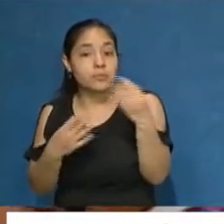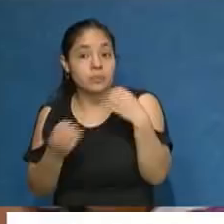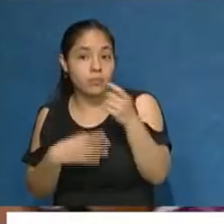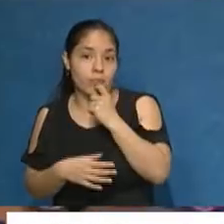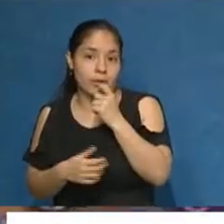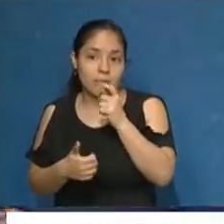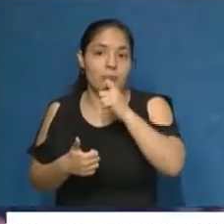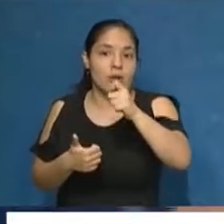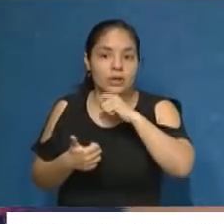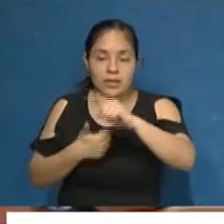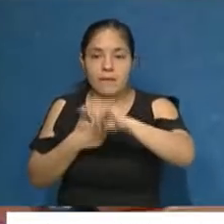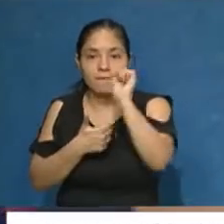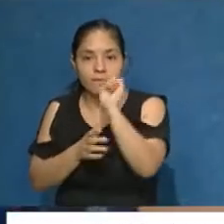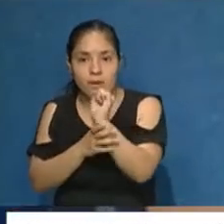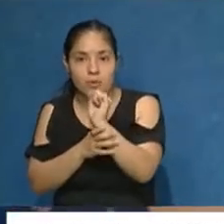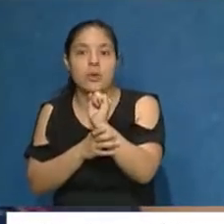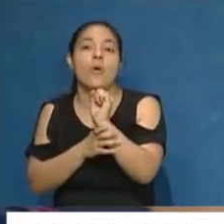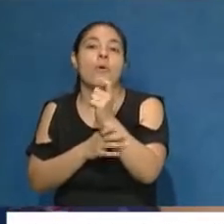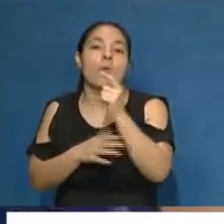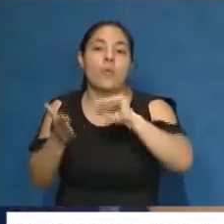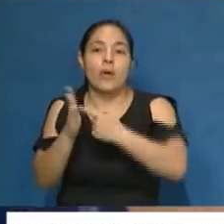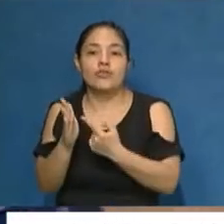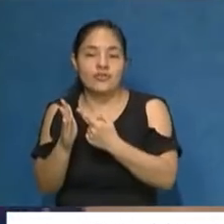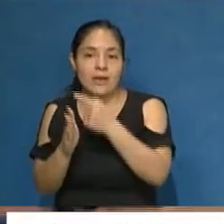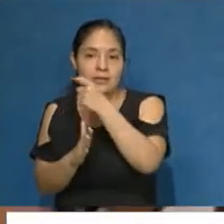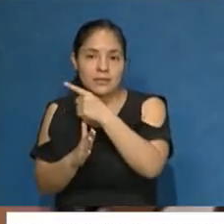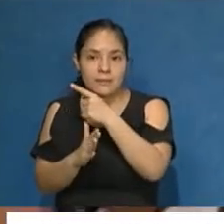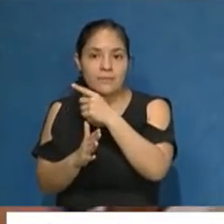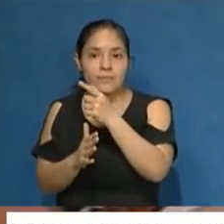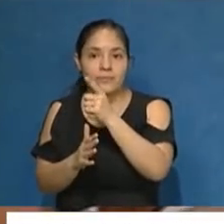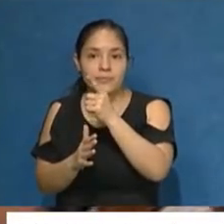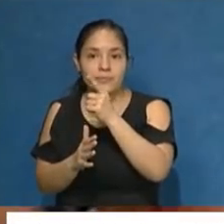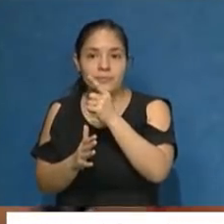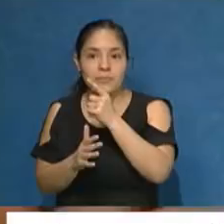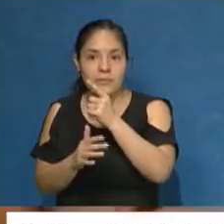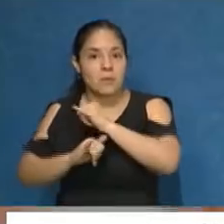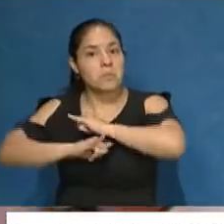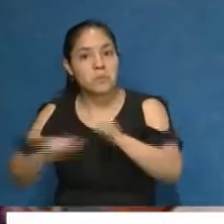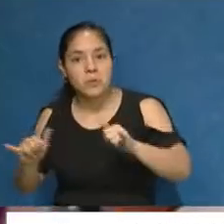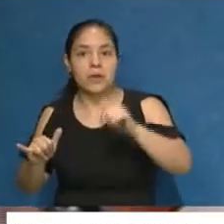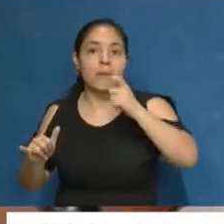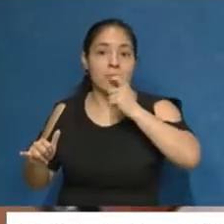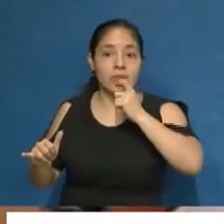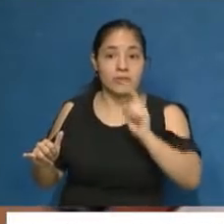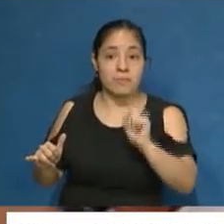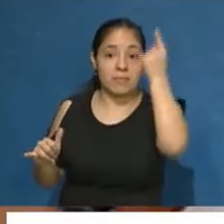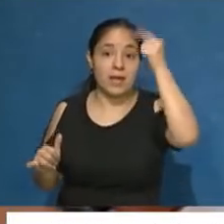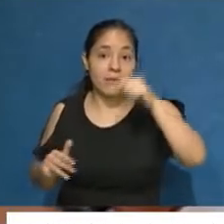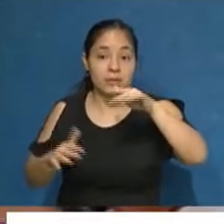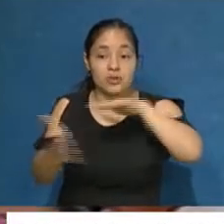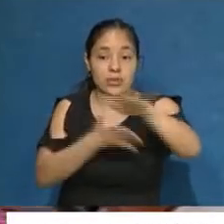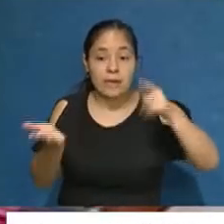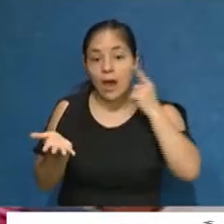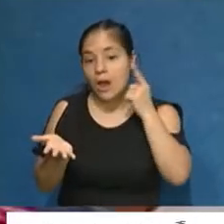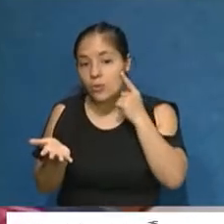Gustavo Yáñez habló desde Buenos Aires para decir que Mendoza estaba haciendo y era una de las provincias que iba a la vanguardia y es uno de los especialistas escuchados, vistos en la